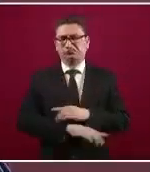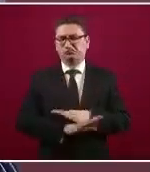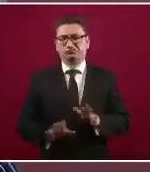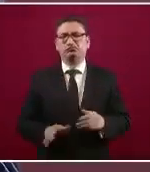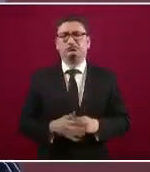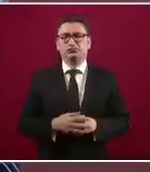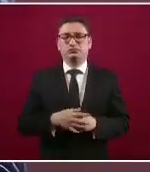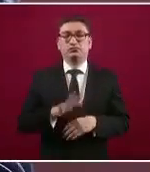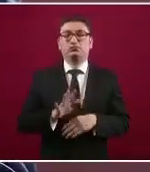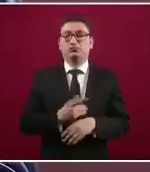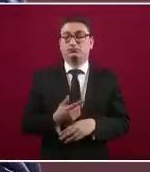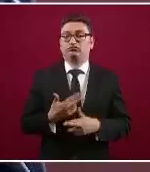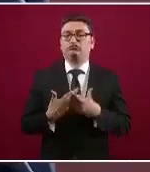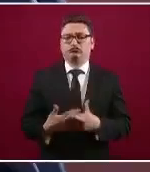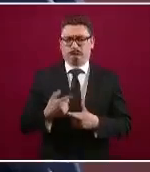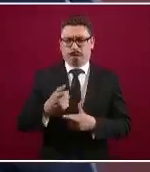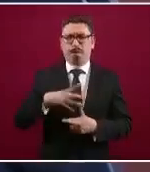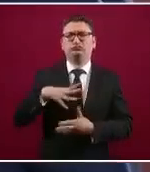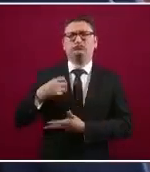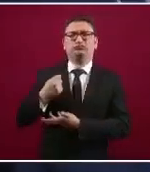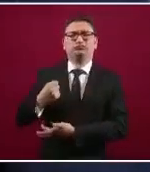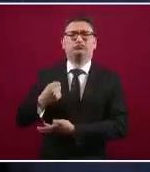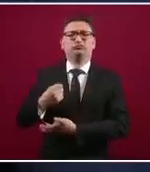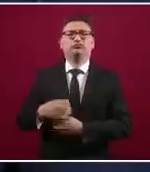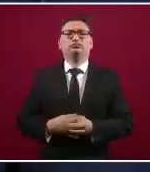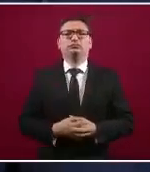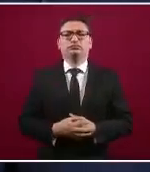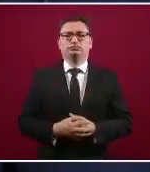porque se cuenta con presupuesto